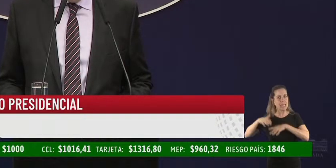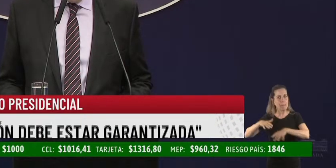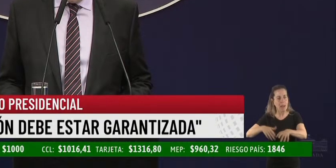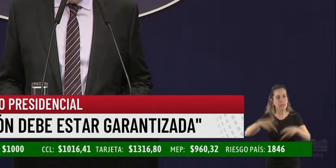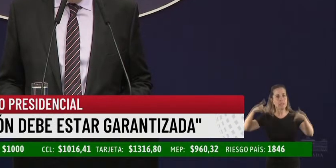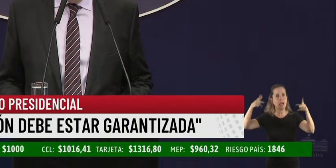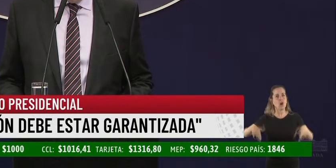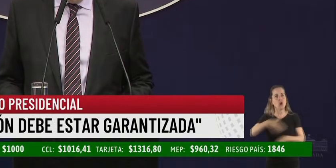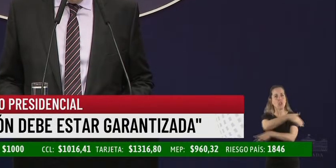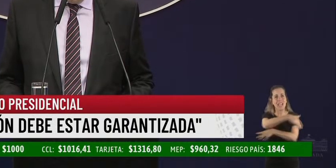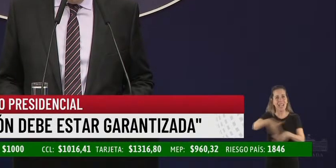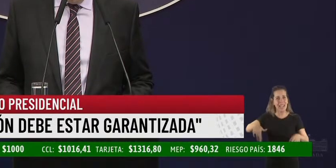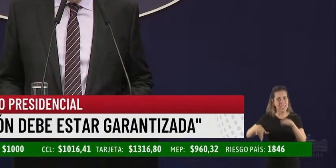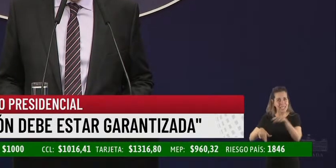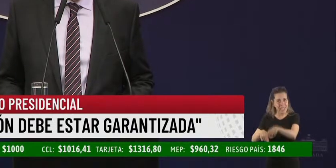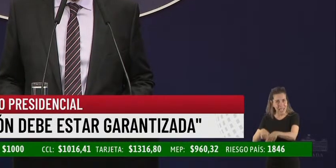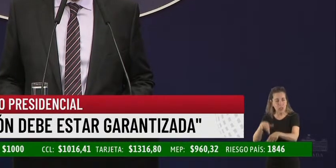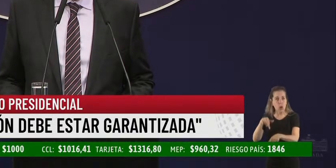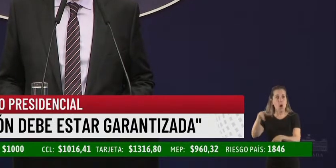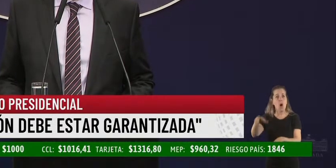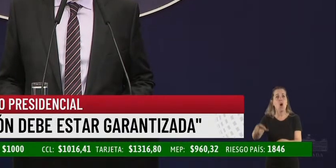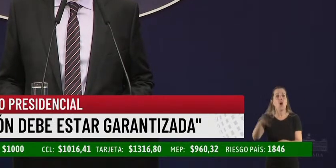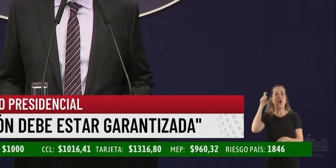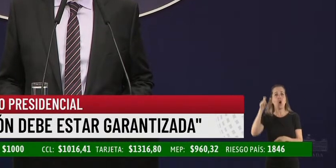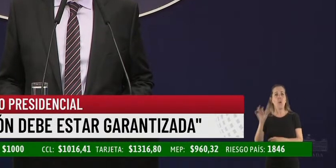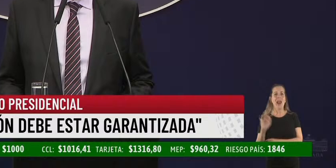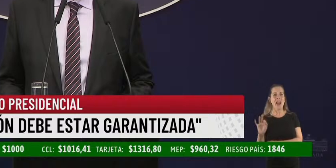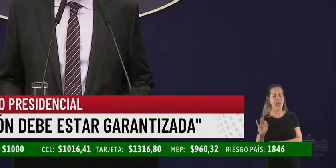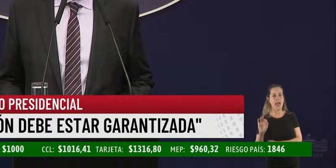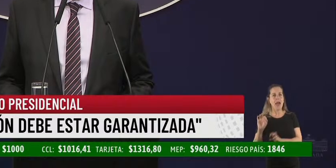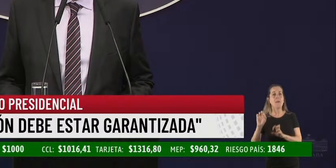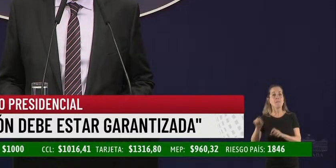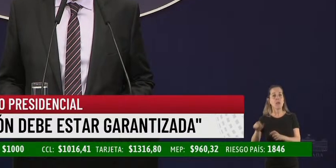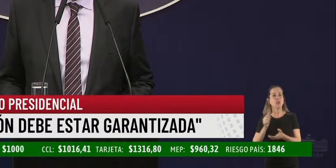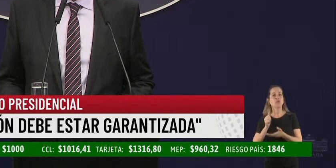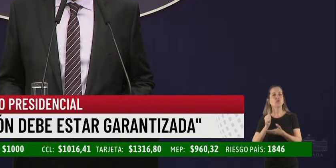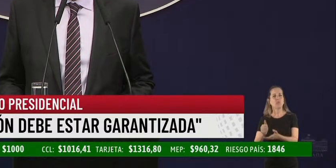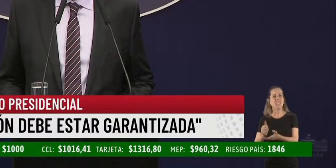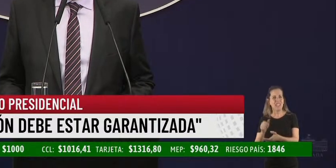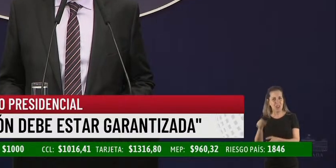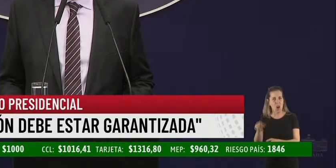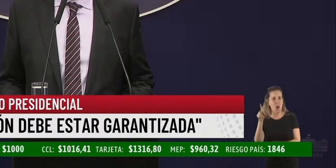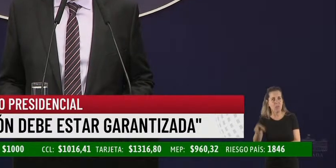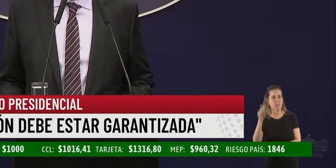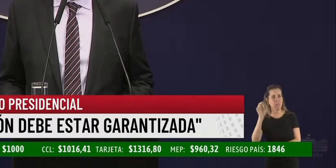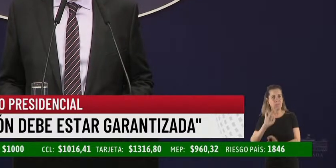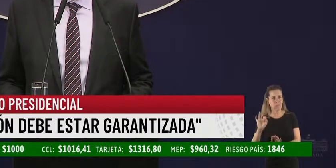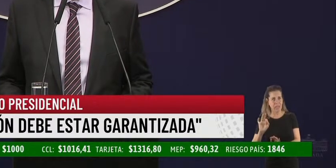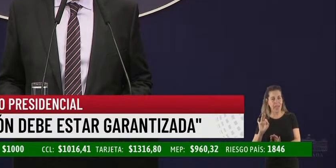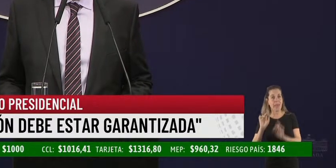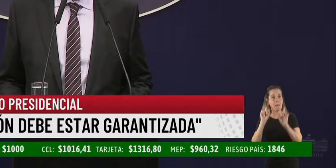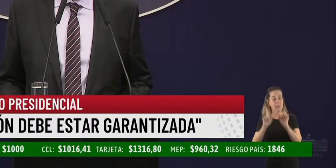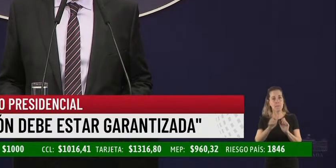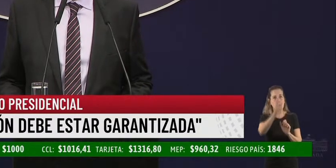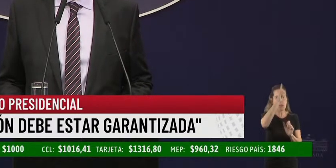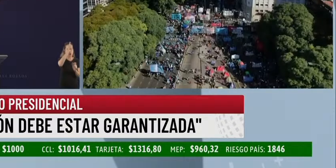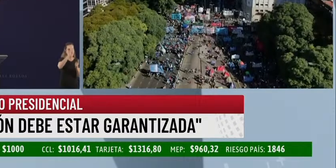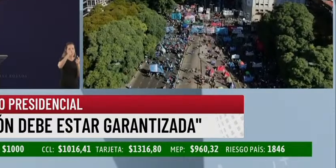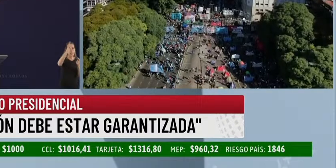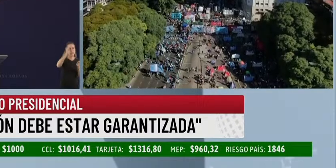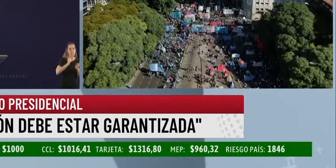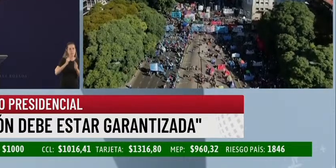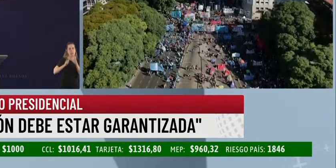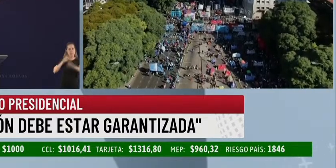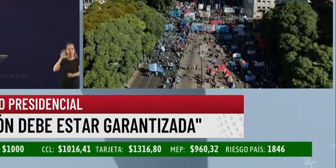su plan social no solo se le va a quitar el plan a los que a los que las fuerzas de seguridad detengan en en virtud